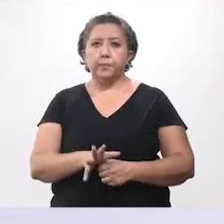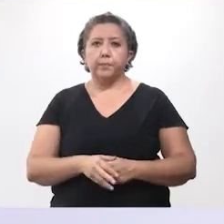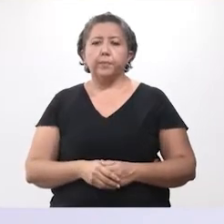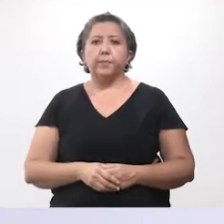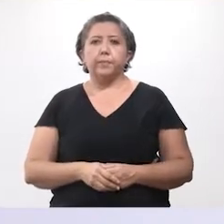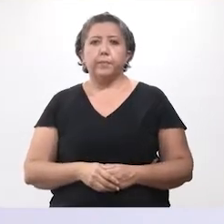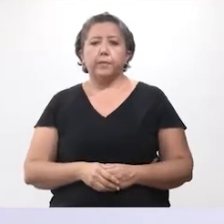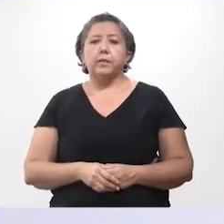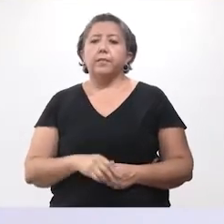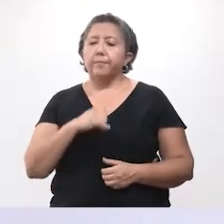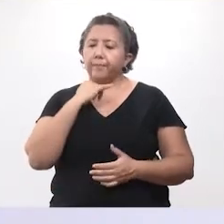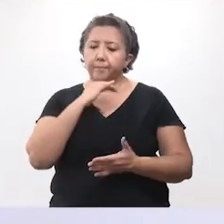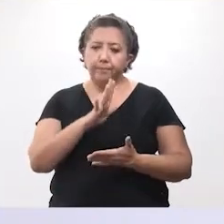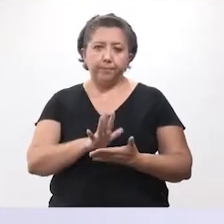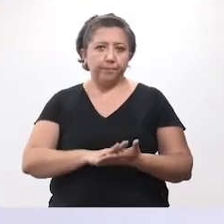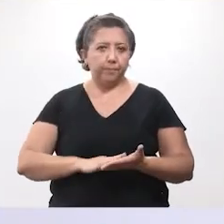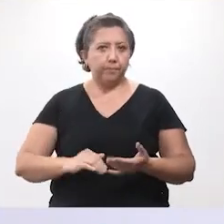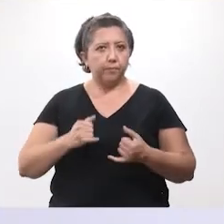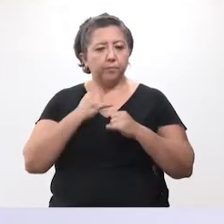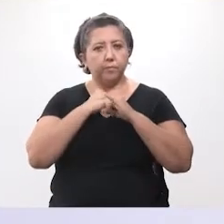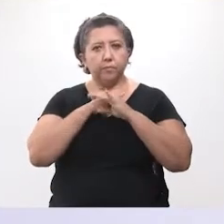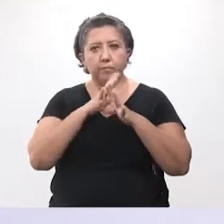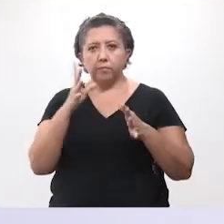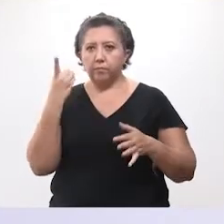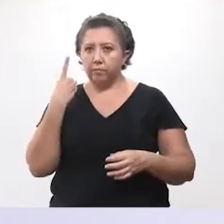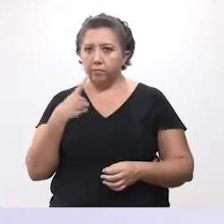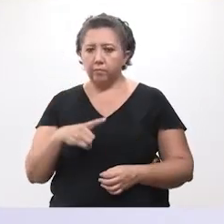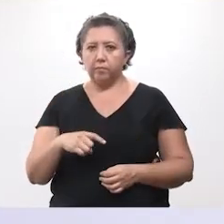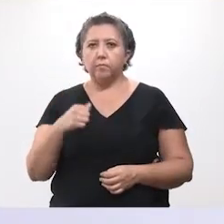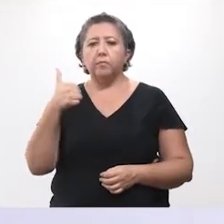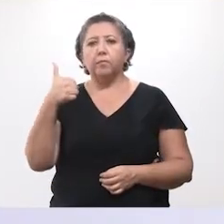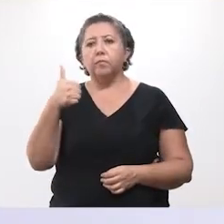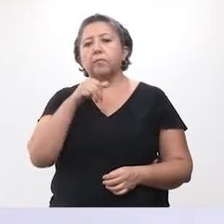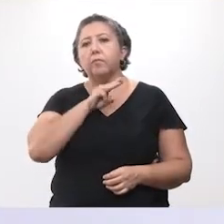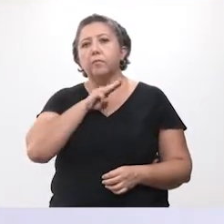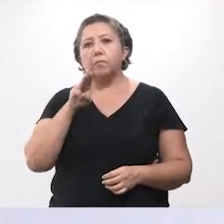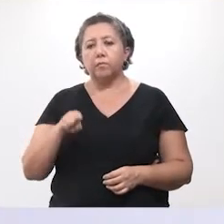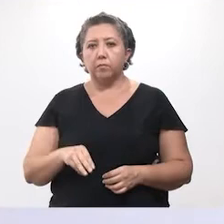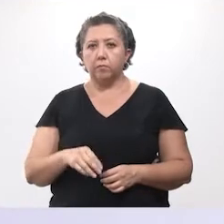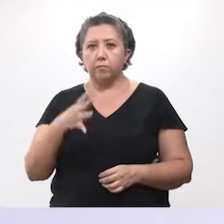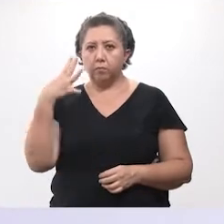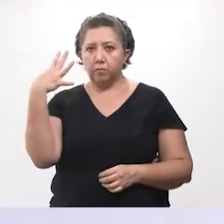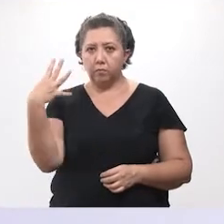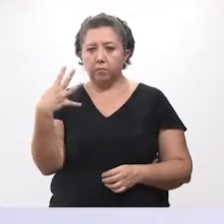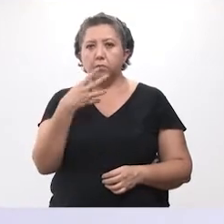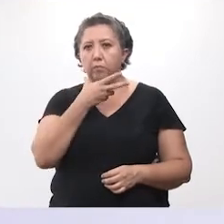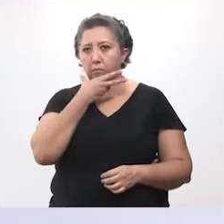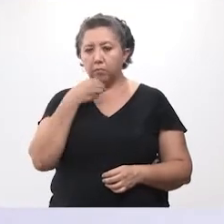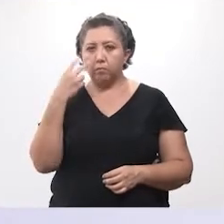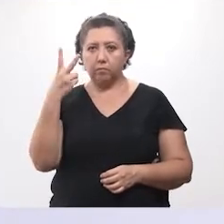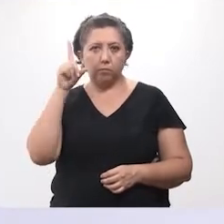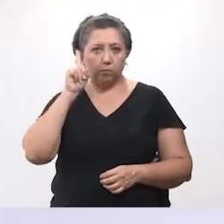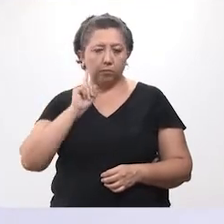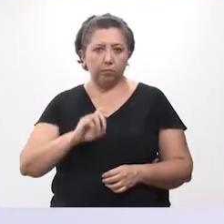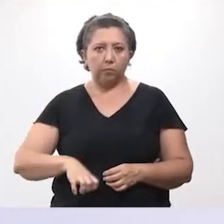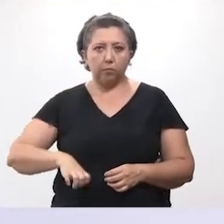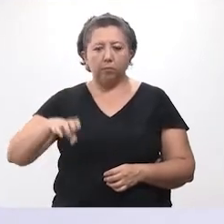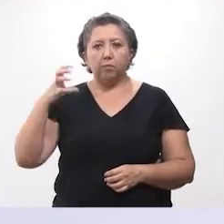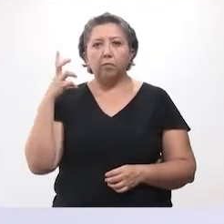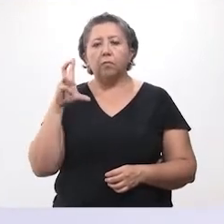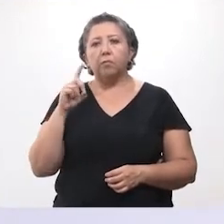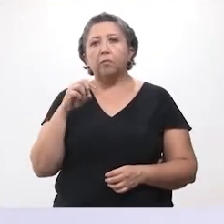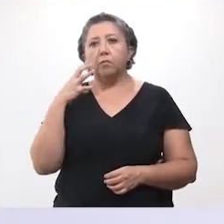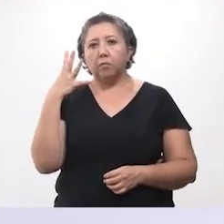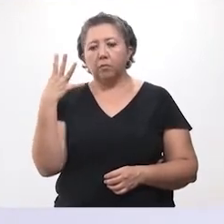coronavirus. Lamentablemente, en este parte médico informamos de 6 fallecimientos, 4 hombres y 2 mujeres, de un rango de